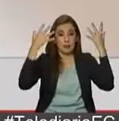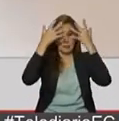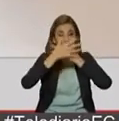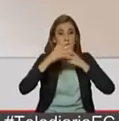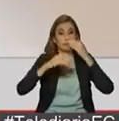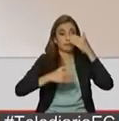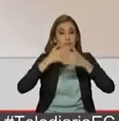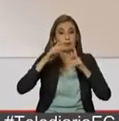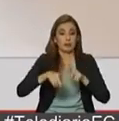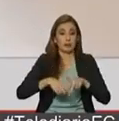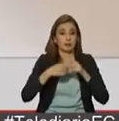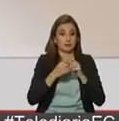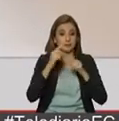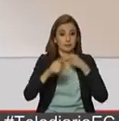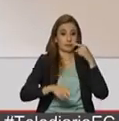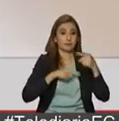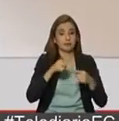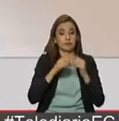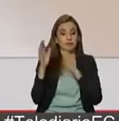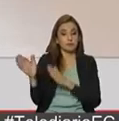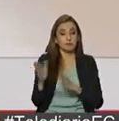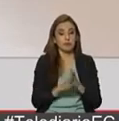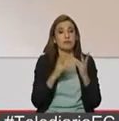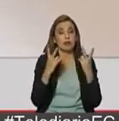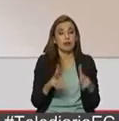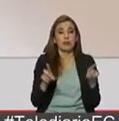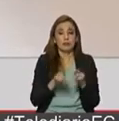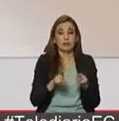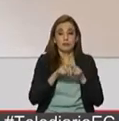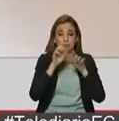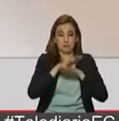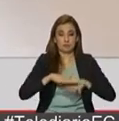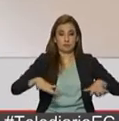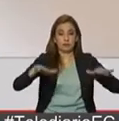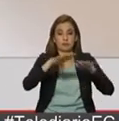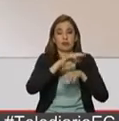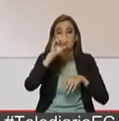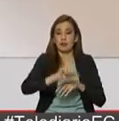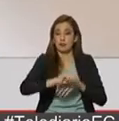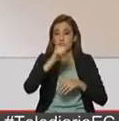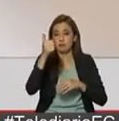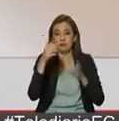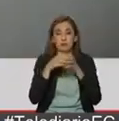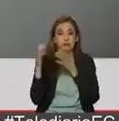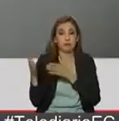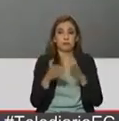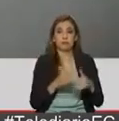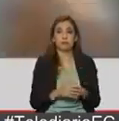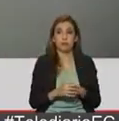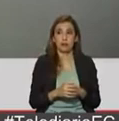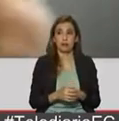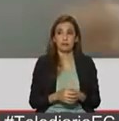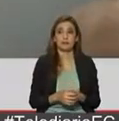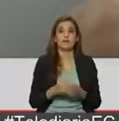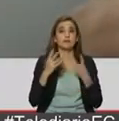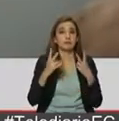las personas me vean de una forma en la red social y proyecte otra forma en el sitio web. Las redes